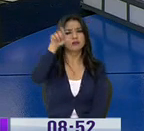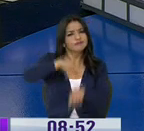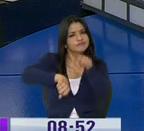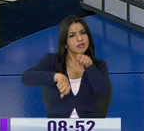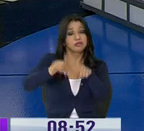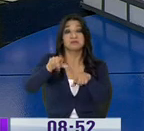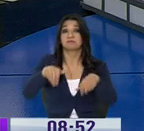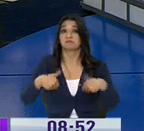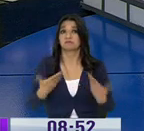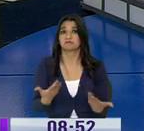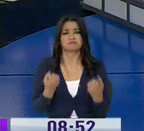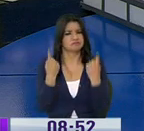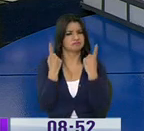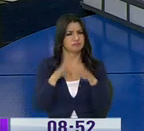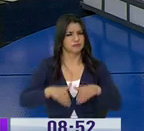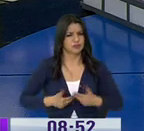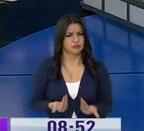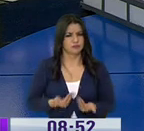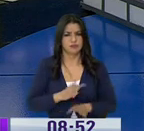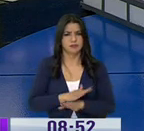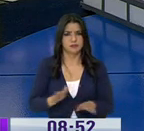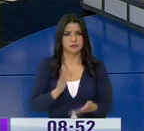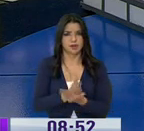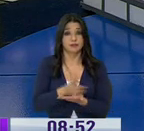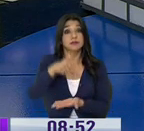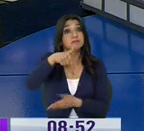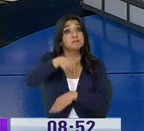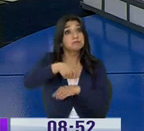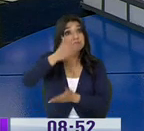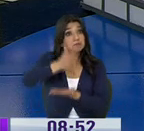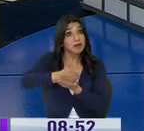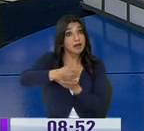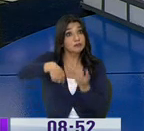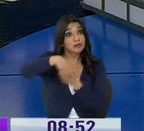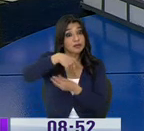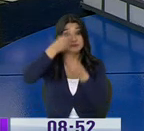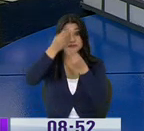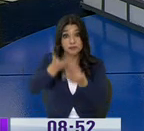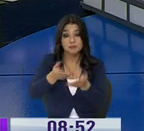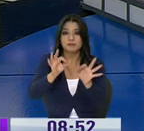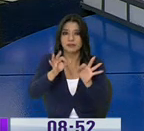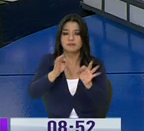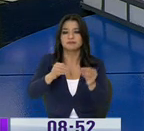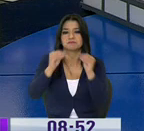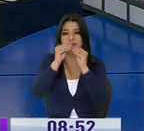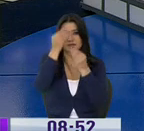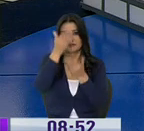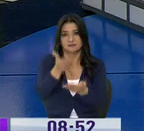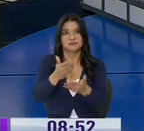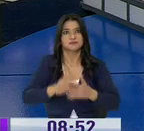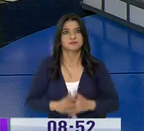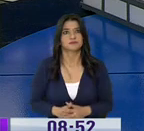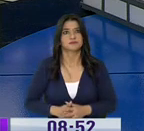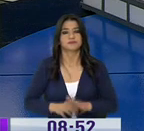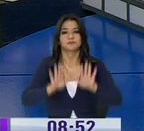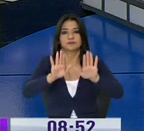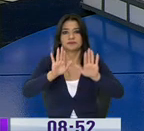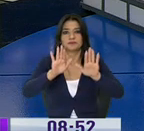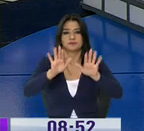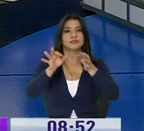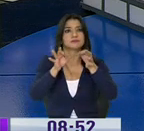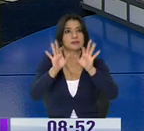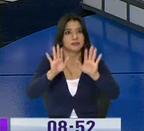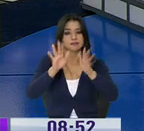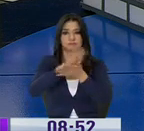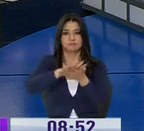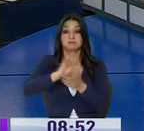las que estaban en otra tamo. El colmo. Vamos un corte, a corte comercial, ¿te parece? Y retornamos con, no me hagan